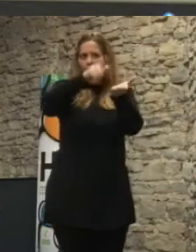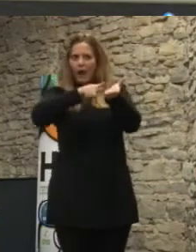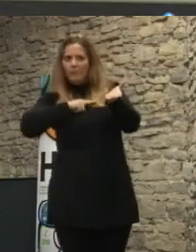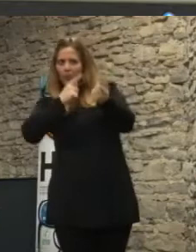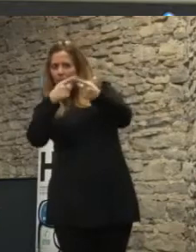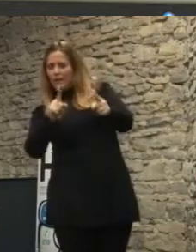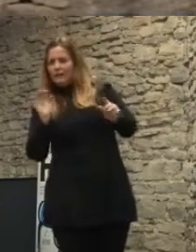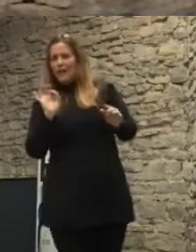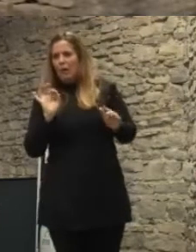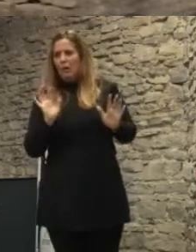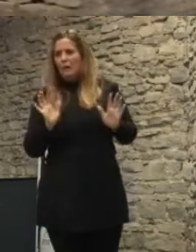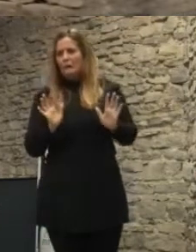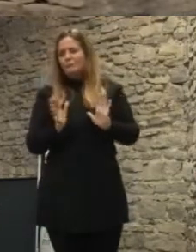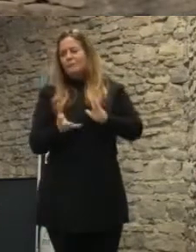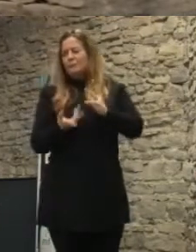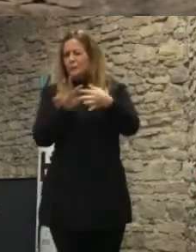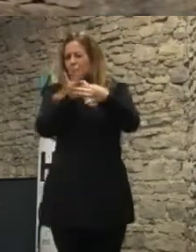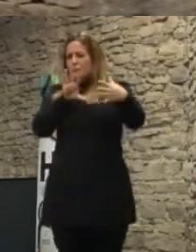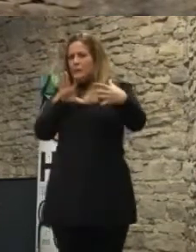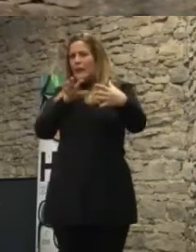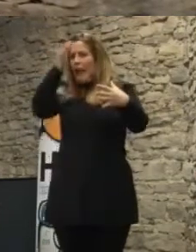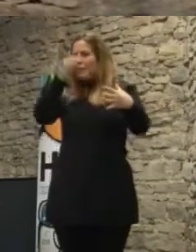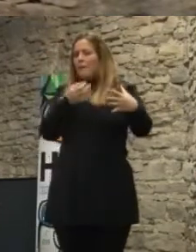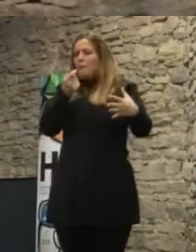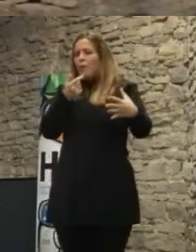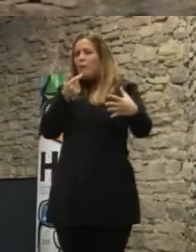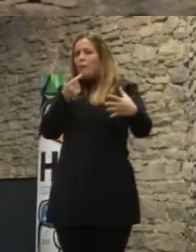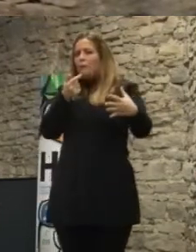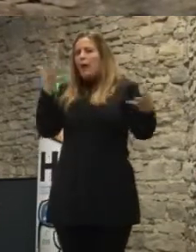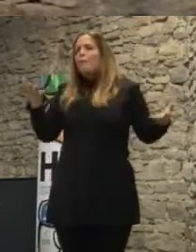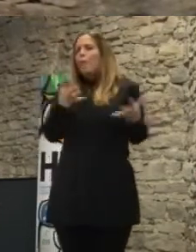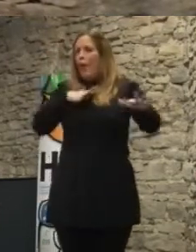entonces, tiene que haber una proactividad, una lectura